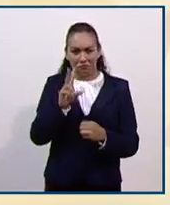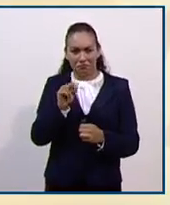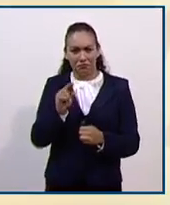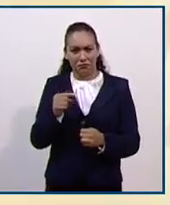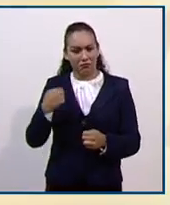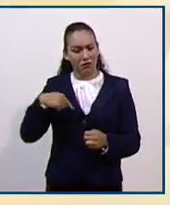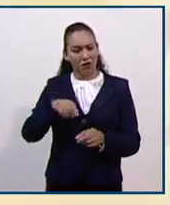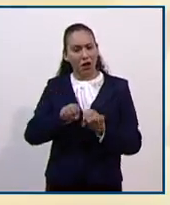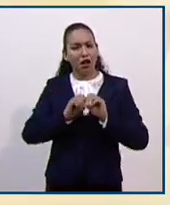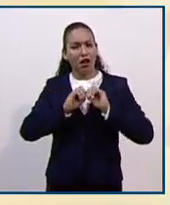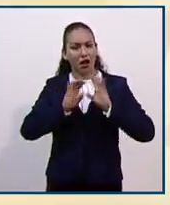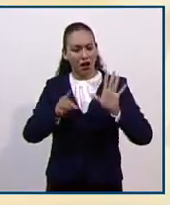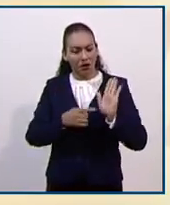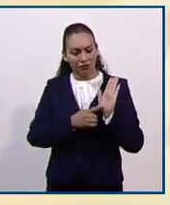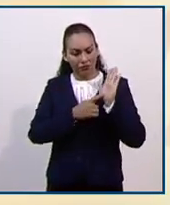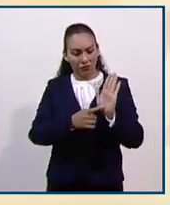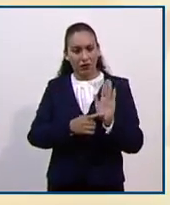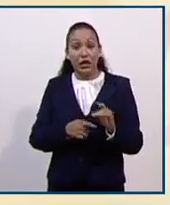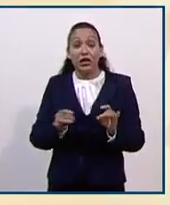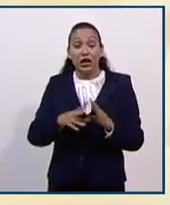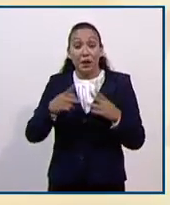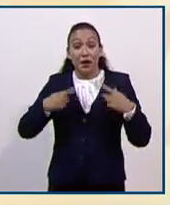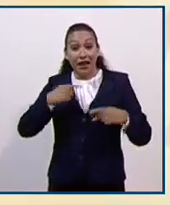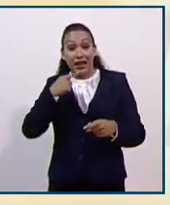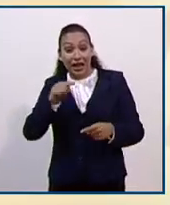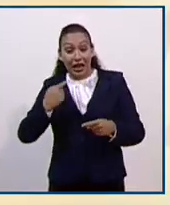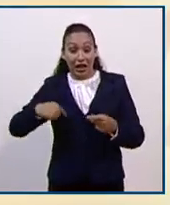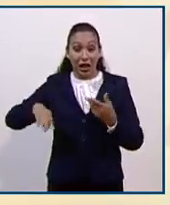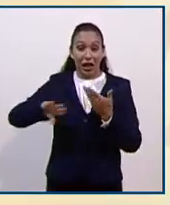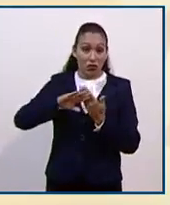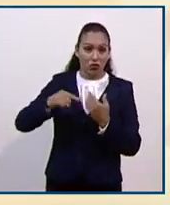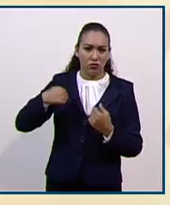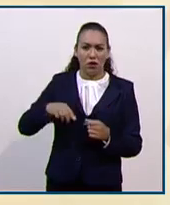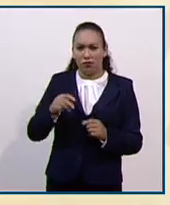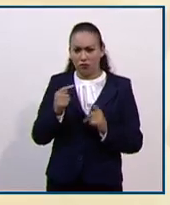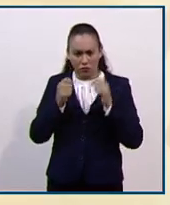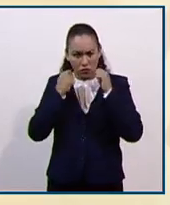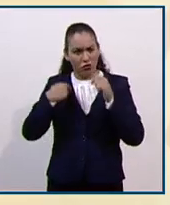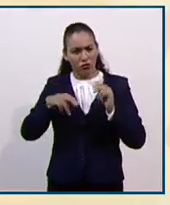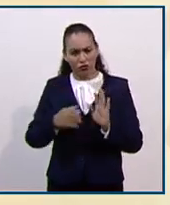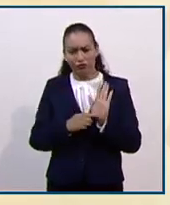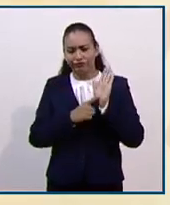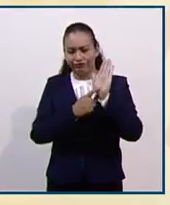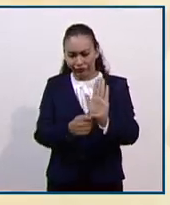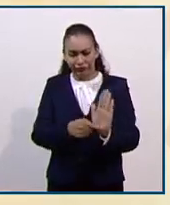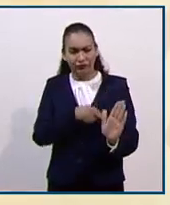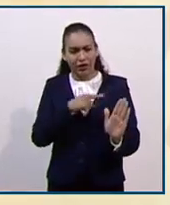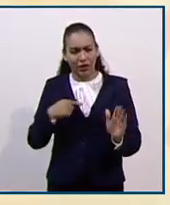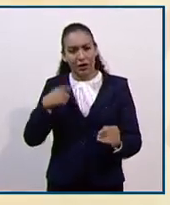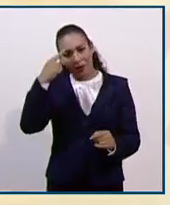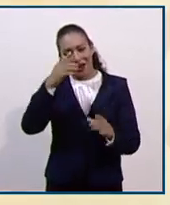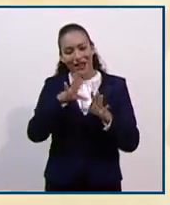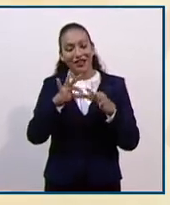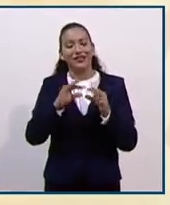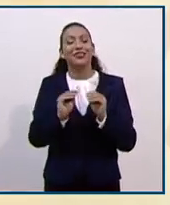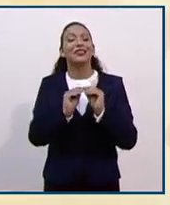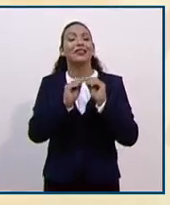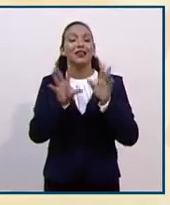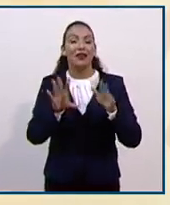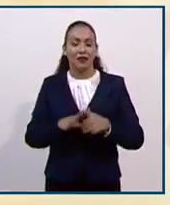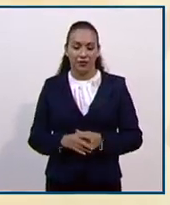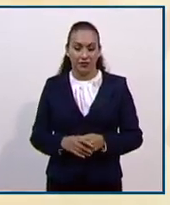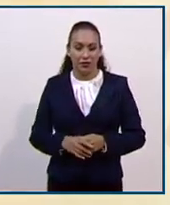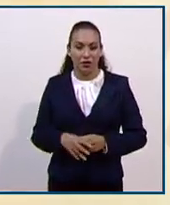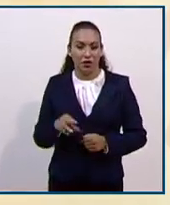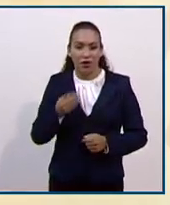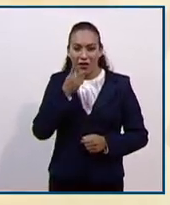una denuncia ciudadana. Lo que tenemos que hacer es investigar correctamente, ver si hay responsabilidad y no dar por hecho que se trata